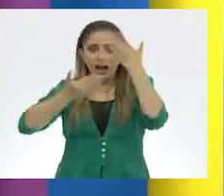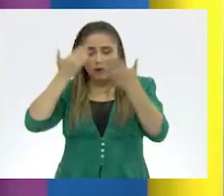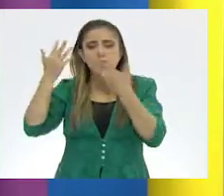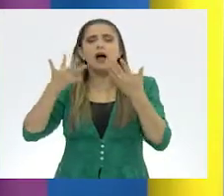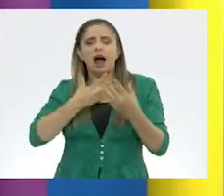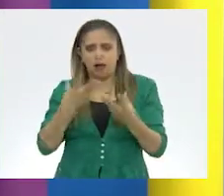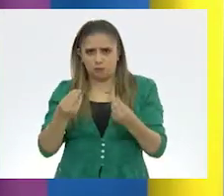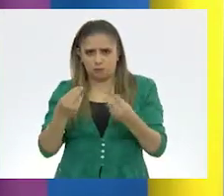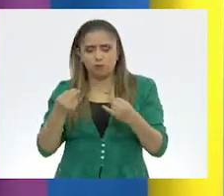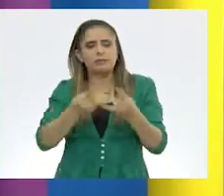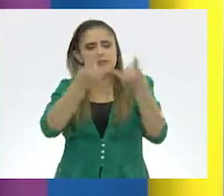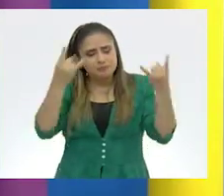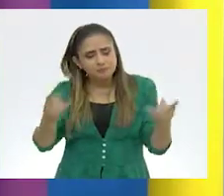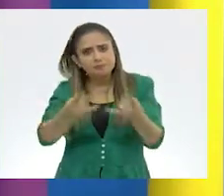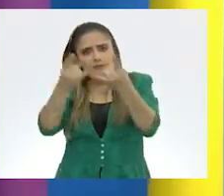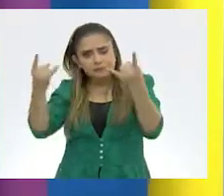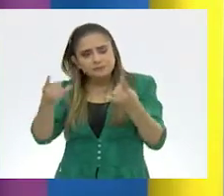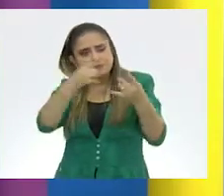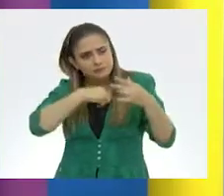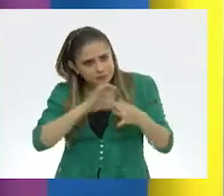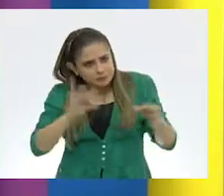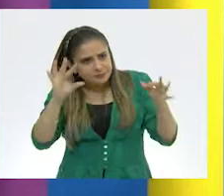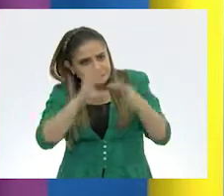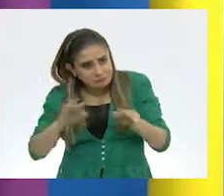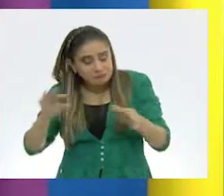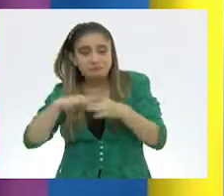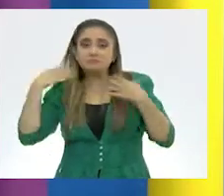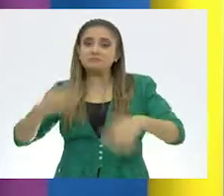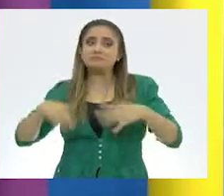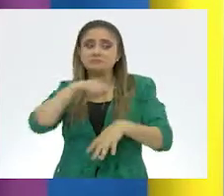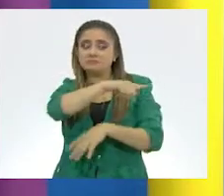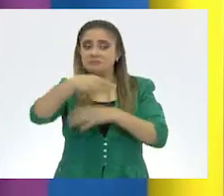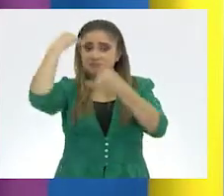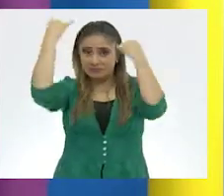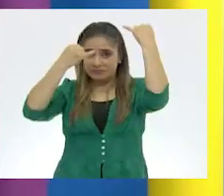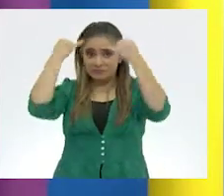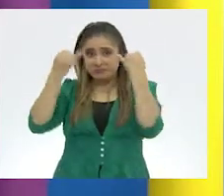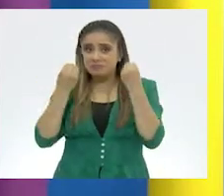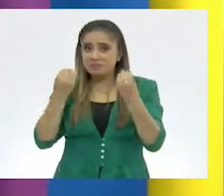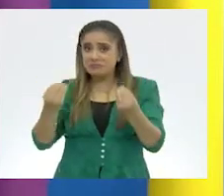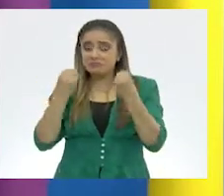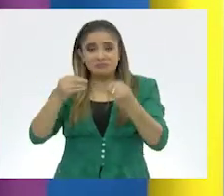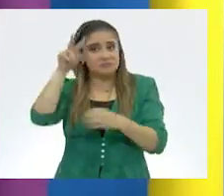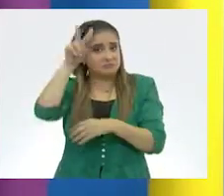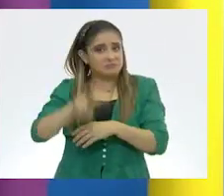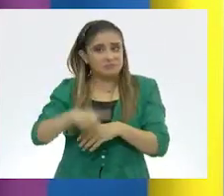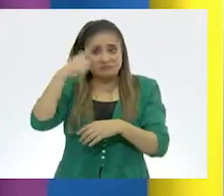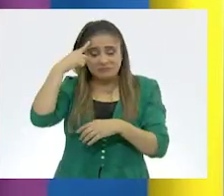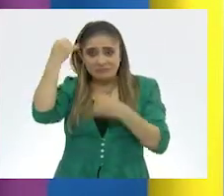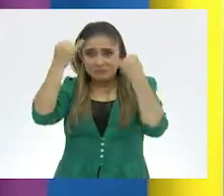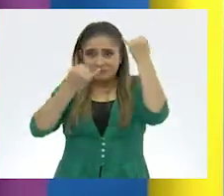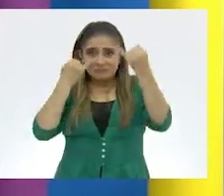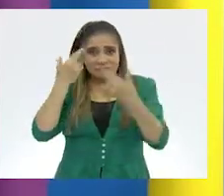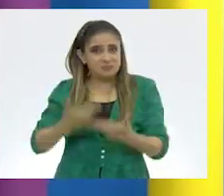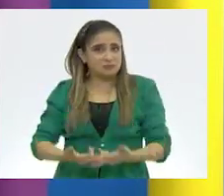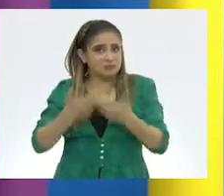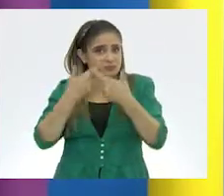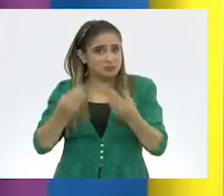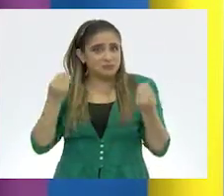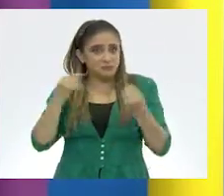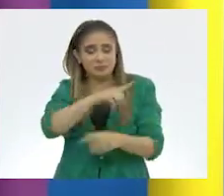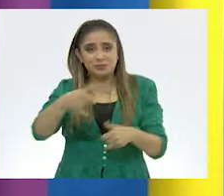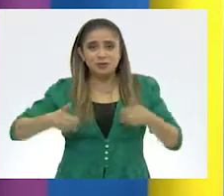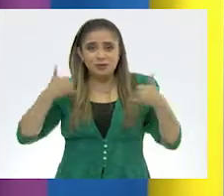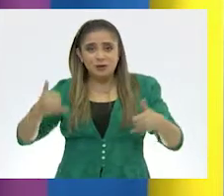de ese tipo y suelen ser muy ingeniosas. Siempre me ha sorprendido su creatividad. A esa edad, uno tiende